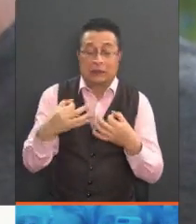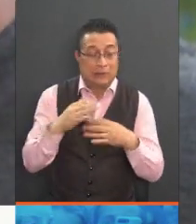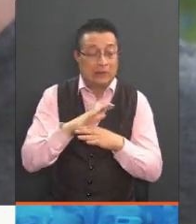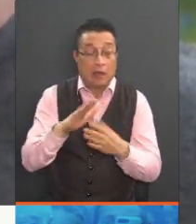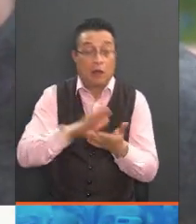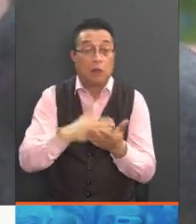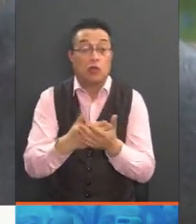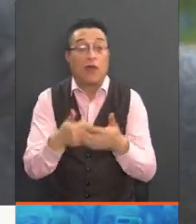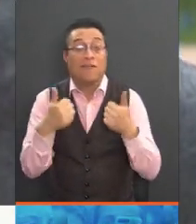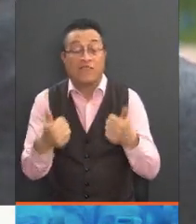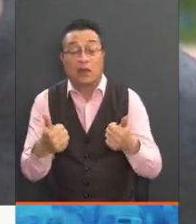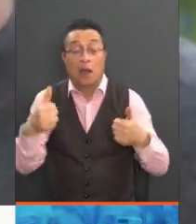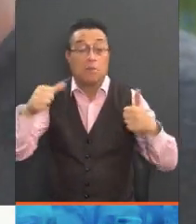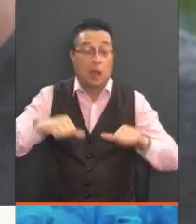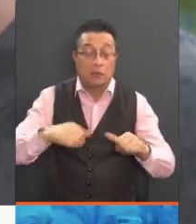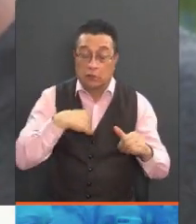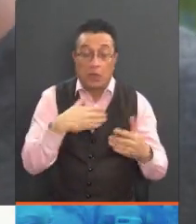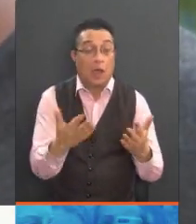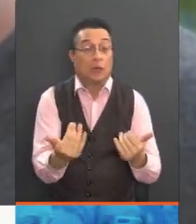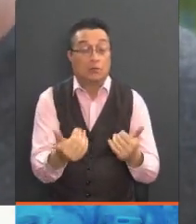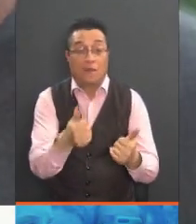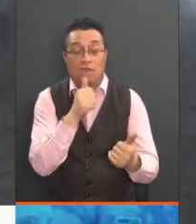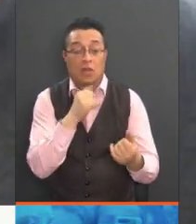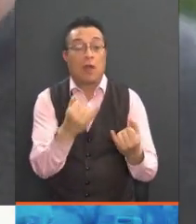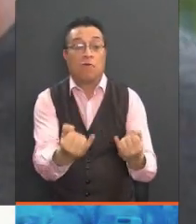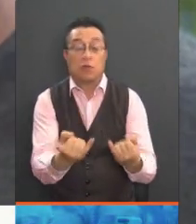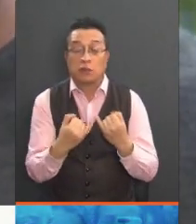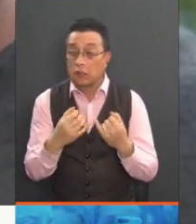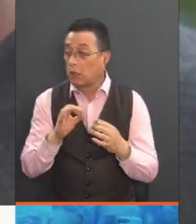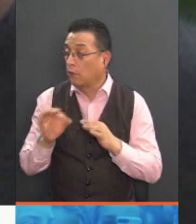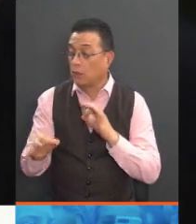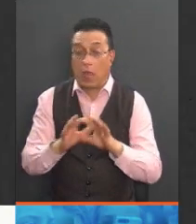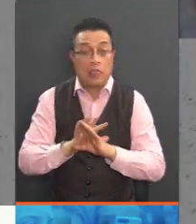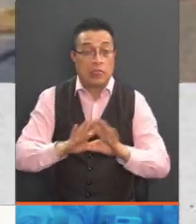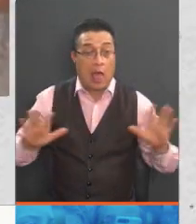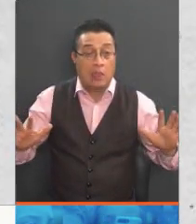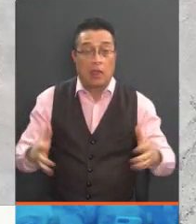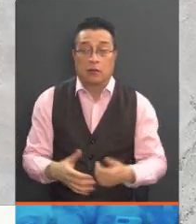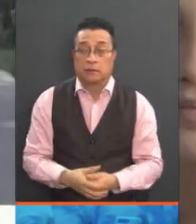están bien, estamos esperando. No han dado información a ninguno de los padres aquí.